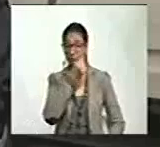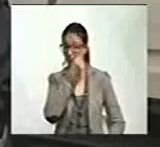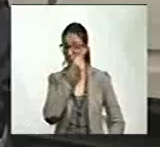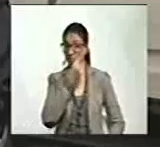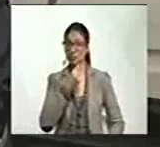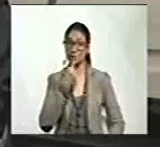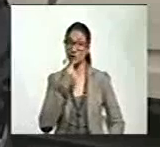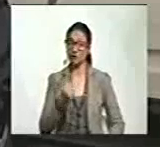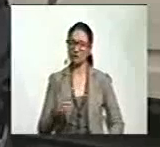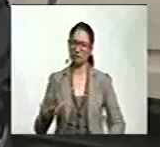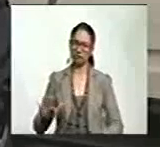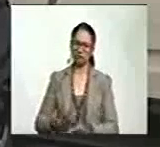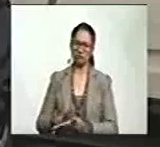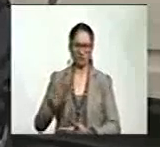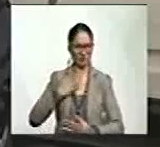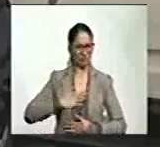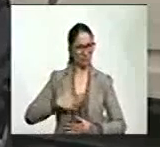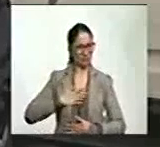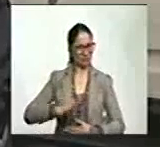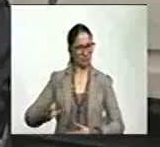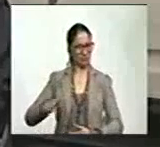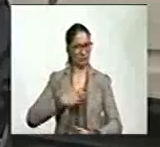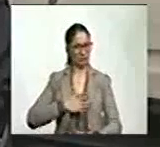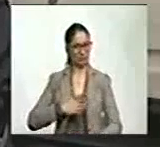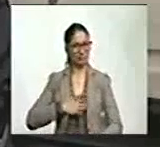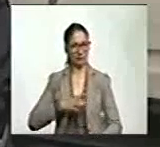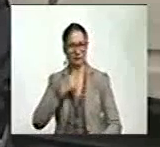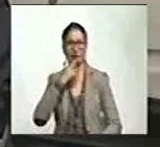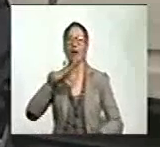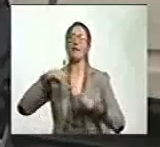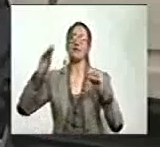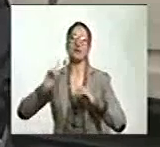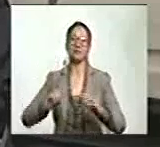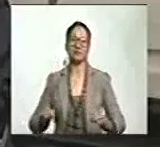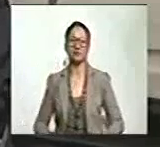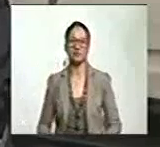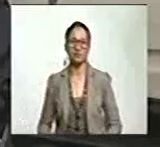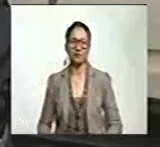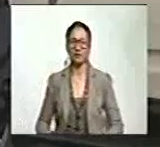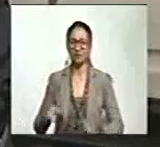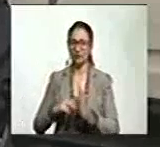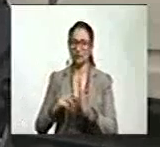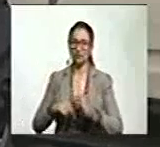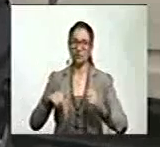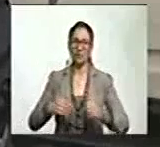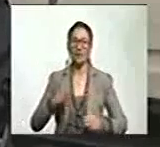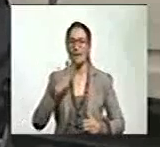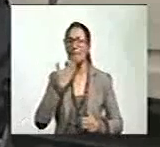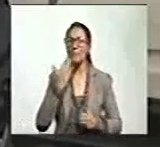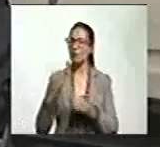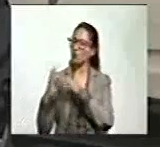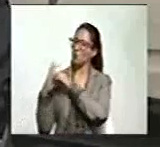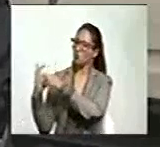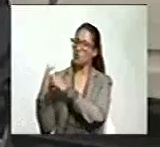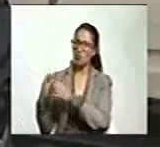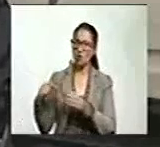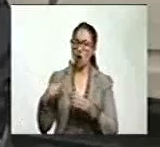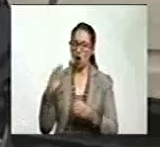prudencia pero daba vía libre para declarar a Colombia como la nueva mejor amiga de